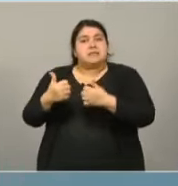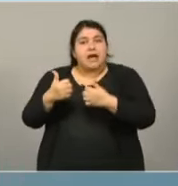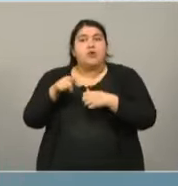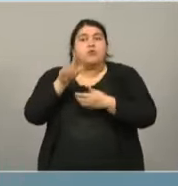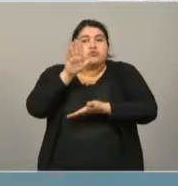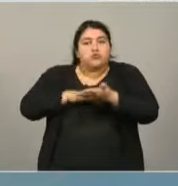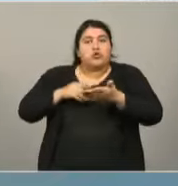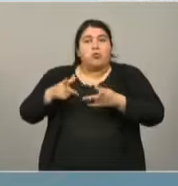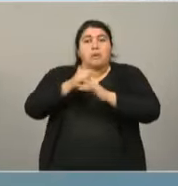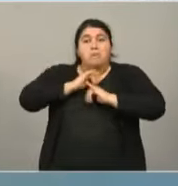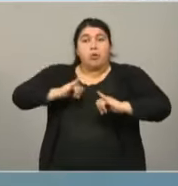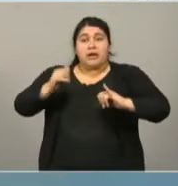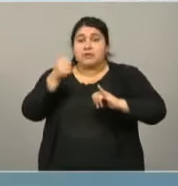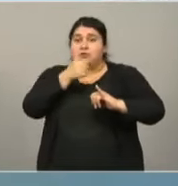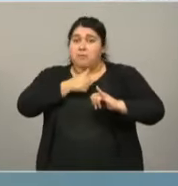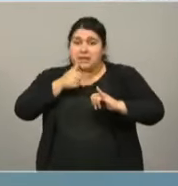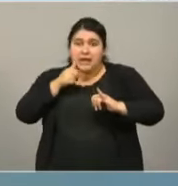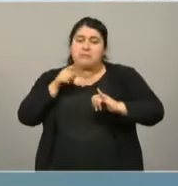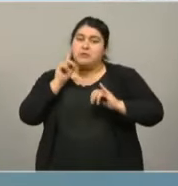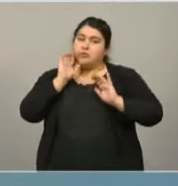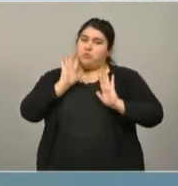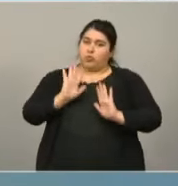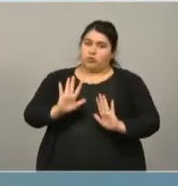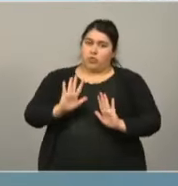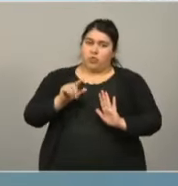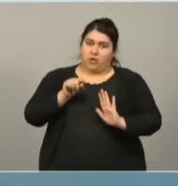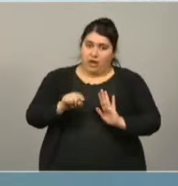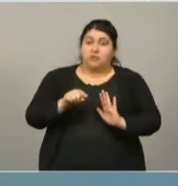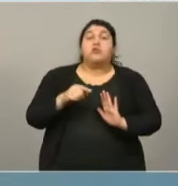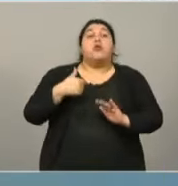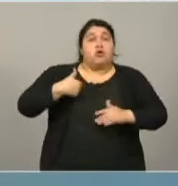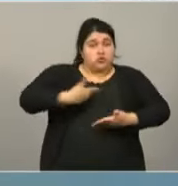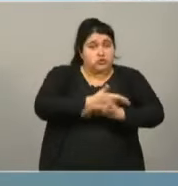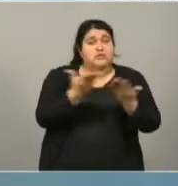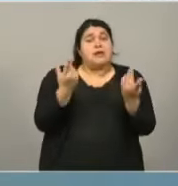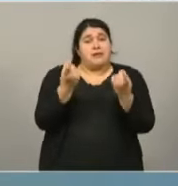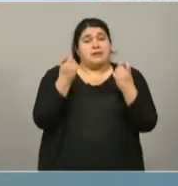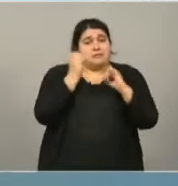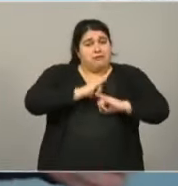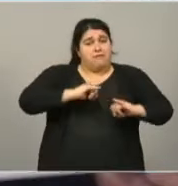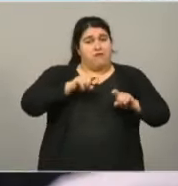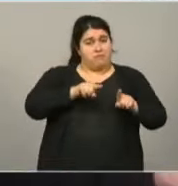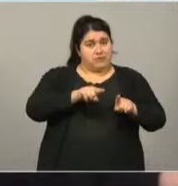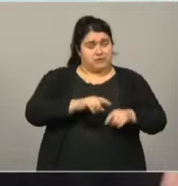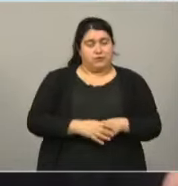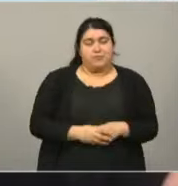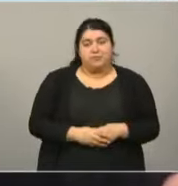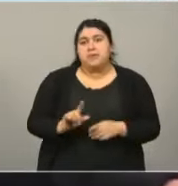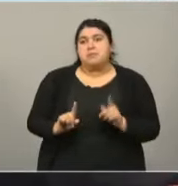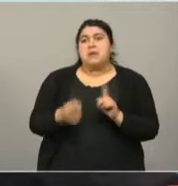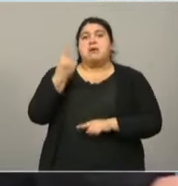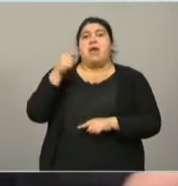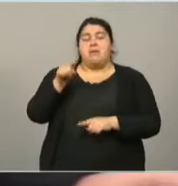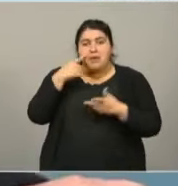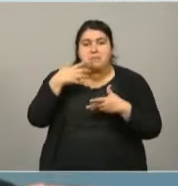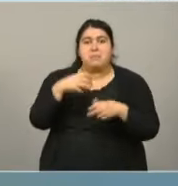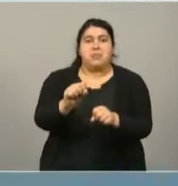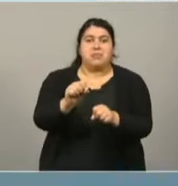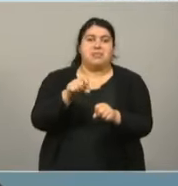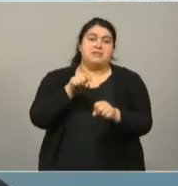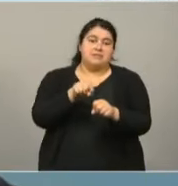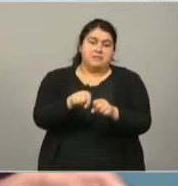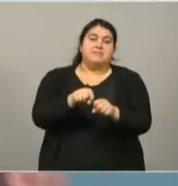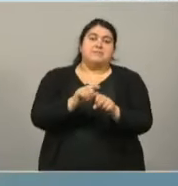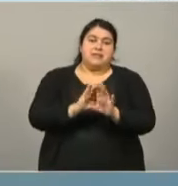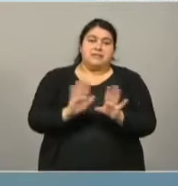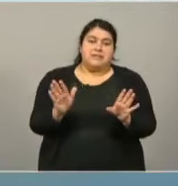médica de medicamentos que es un problema nuestra sociedad tiene que tener eh Pero bueno por primera vez creo que lo tenemos dimensionado en volúmenes